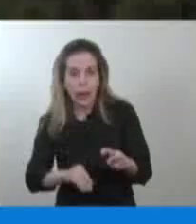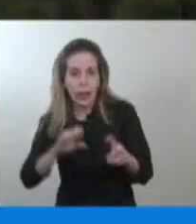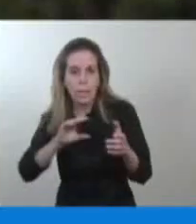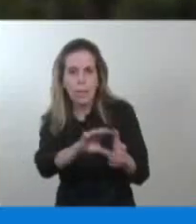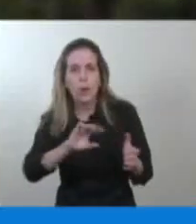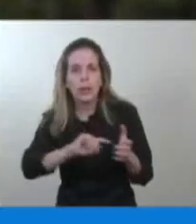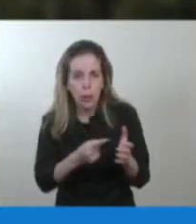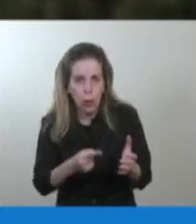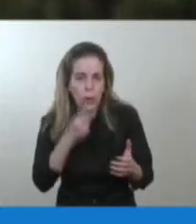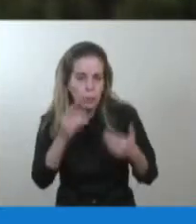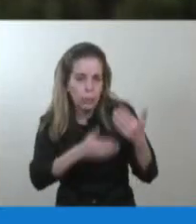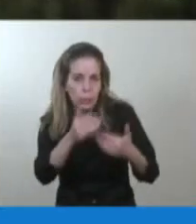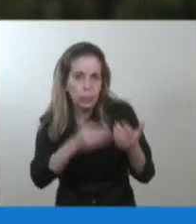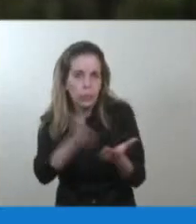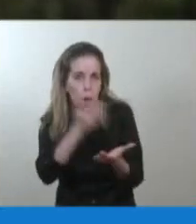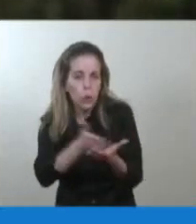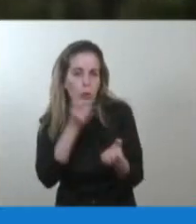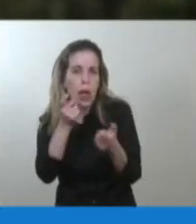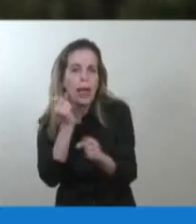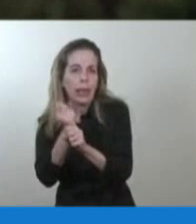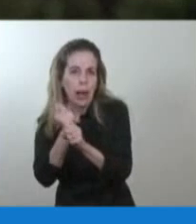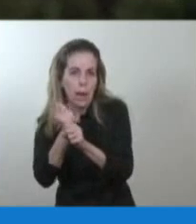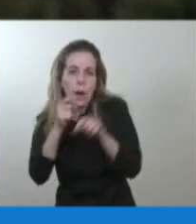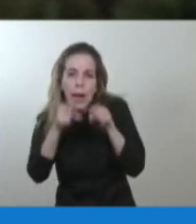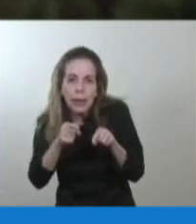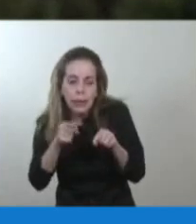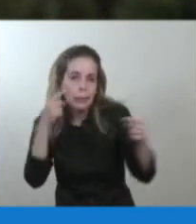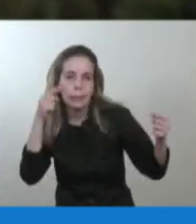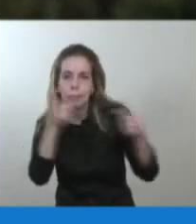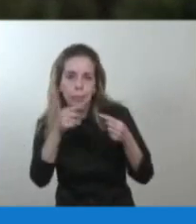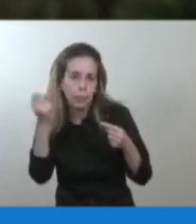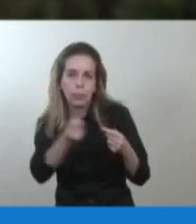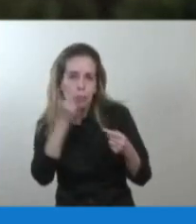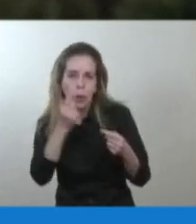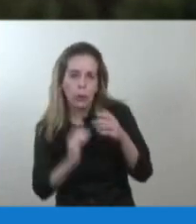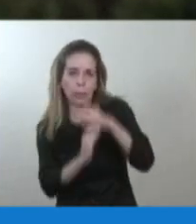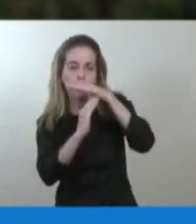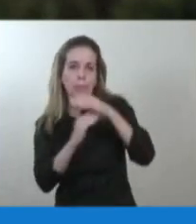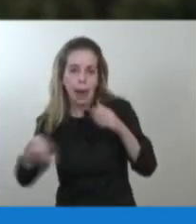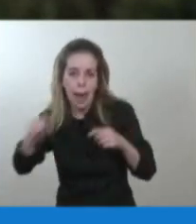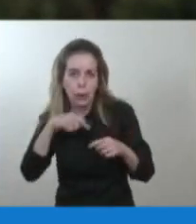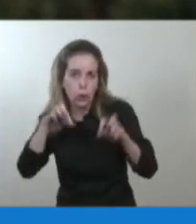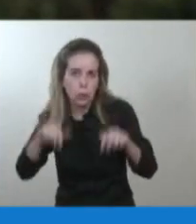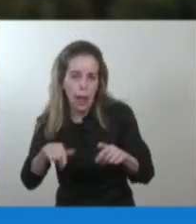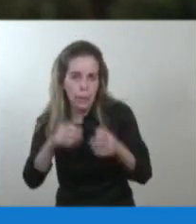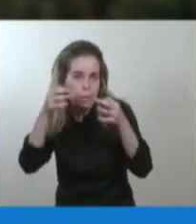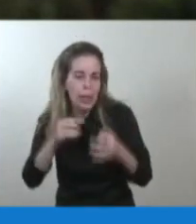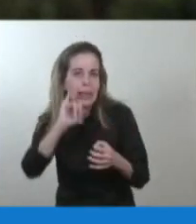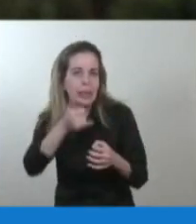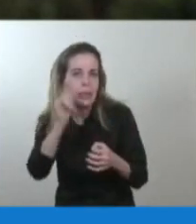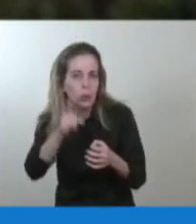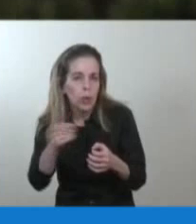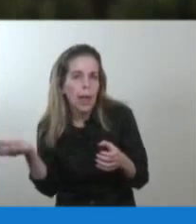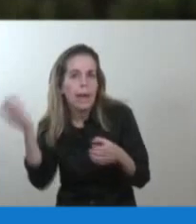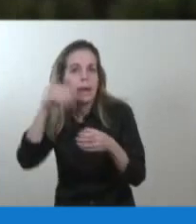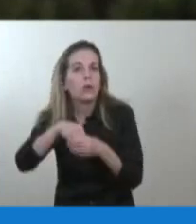generar producción y trabajo esa es la más importante política que podemos hacer la inclusión